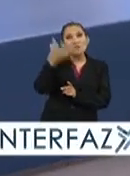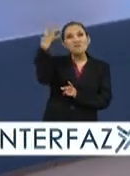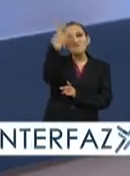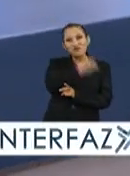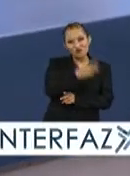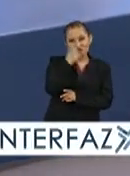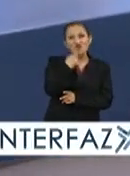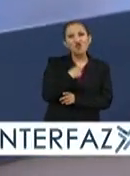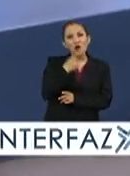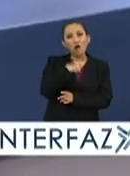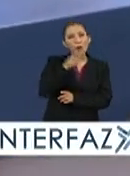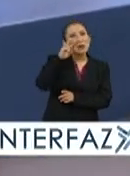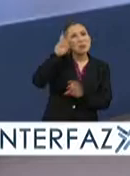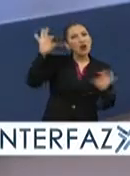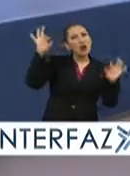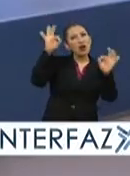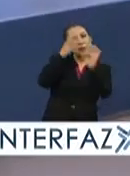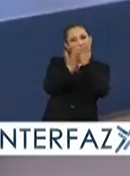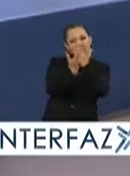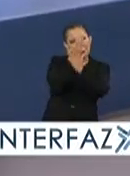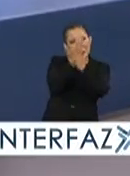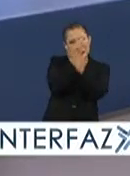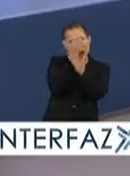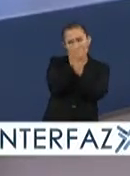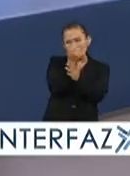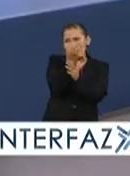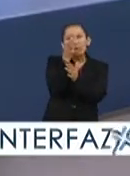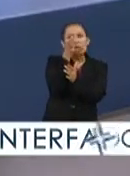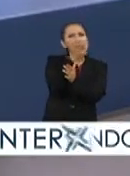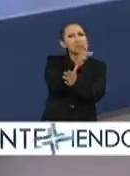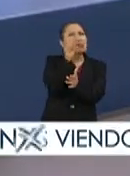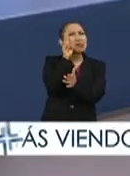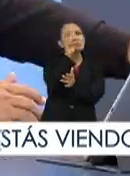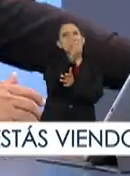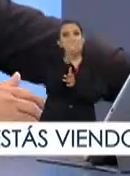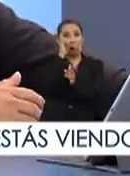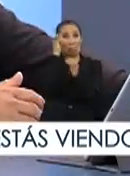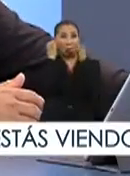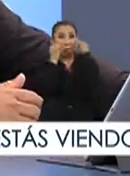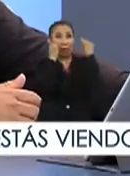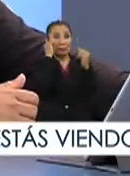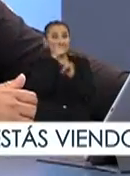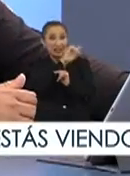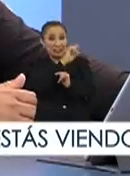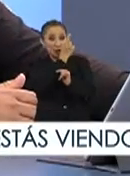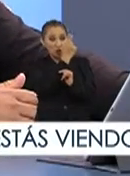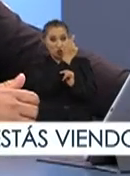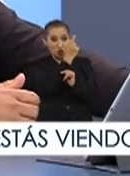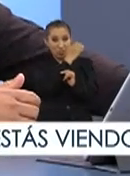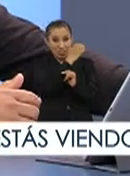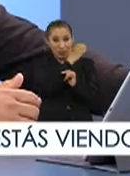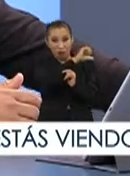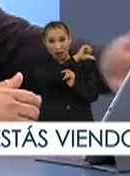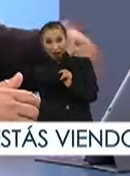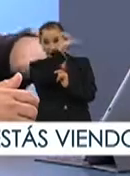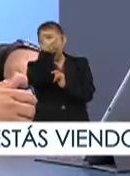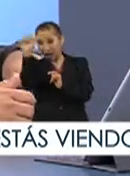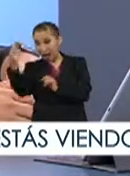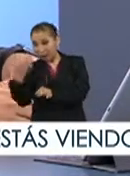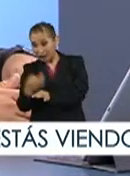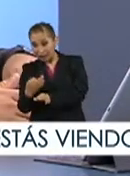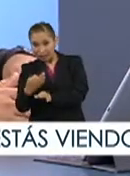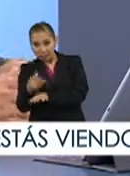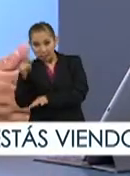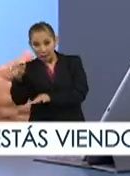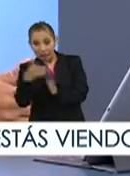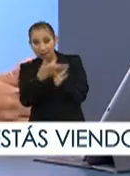tuvimos. Vimos el eclipse al amanecer, casi no lo veíamos, y del 31 de enero al día de